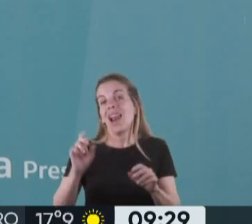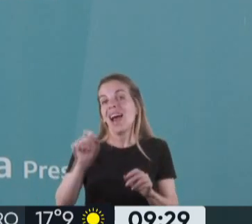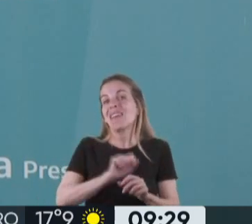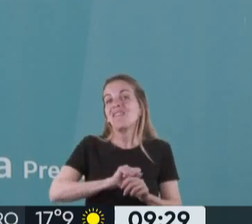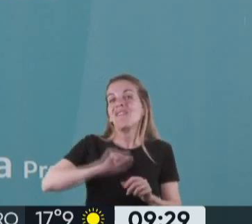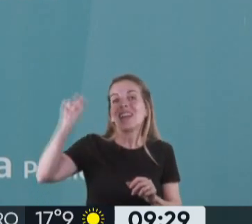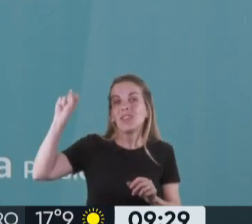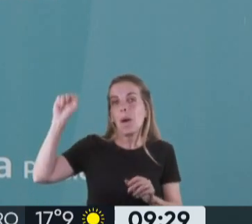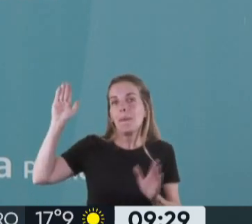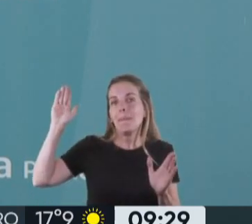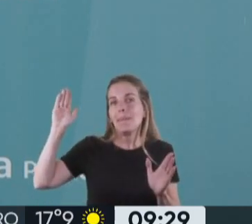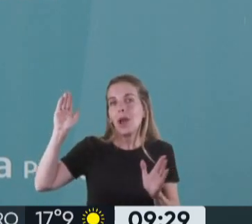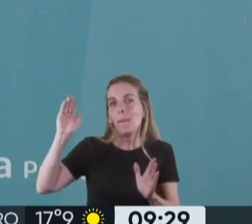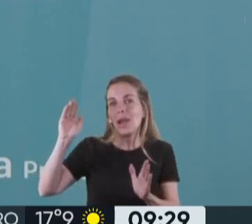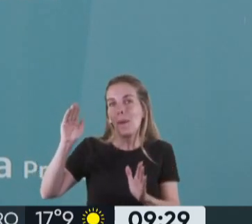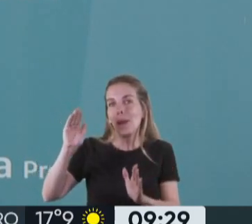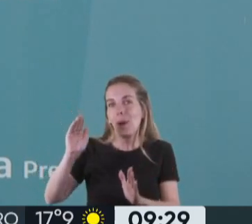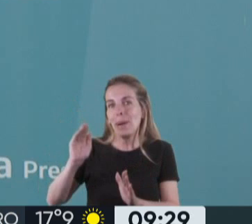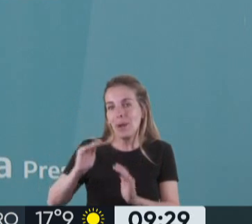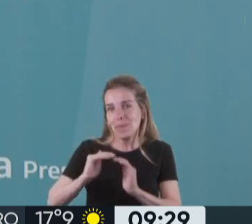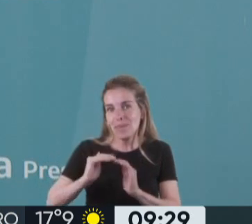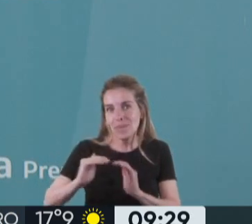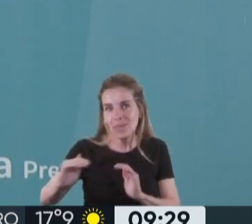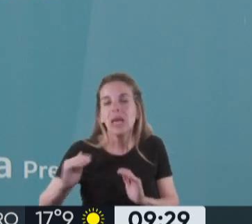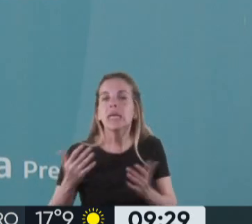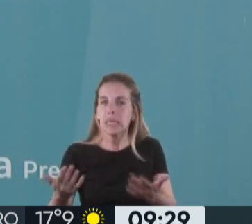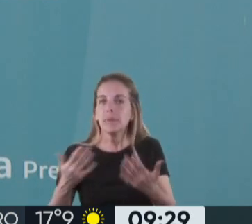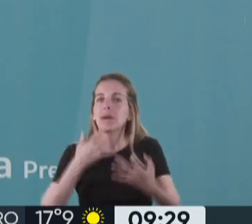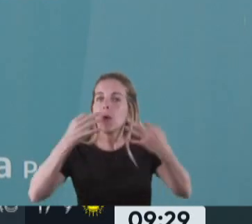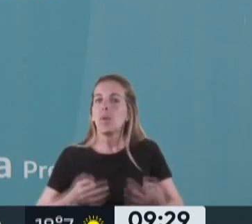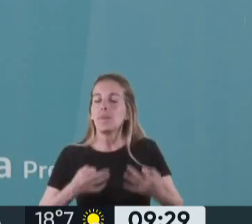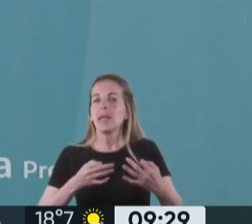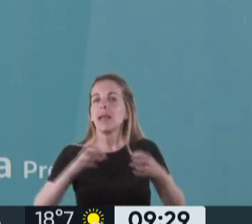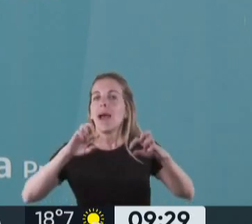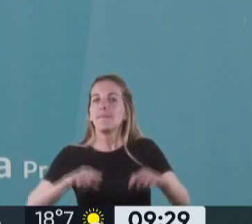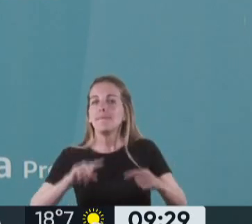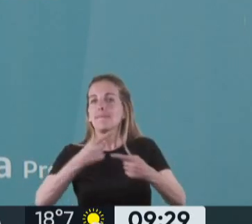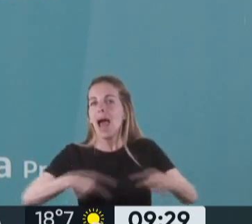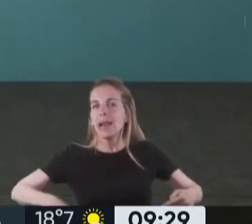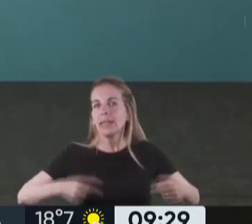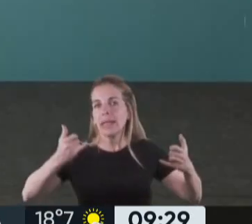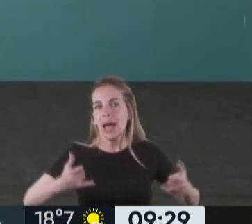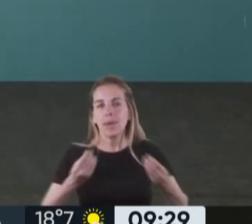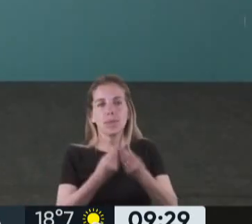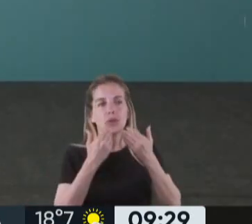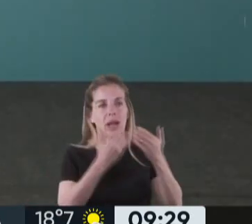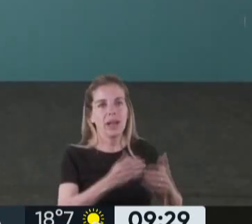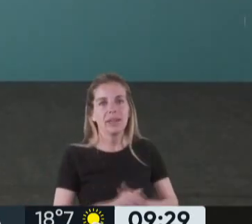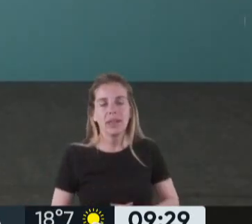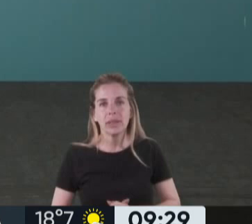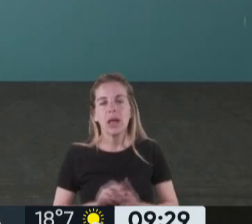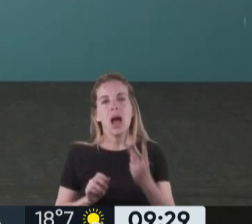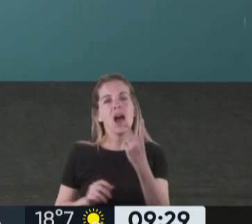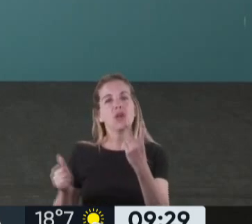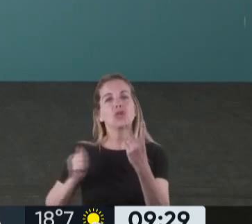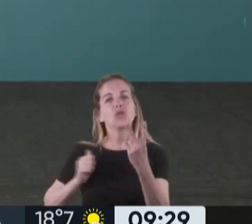sea paulatino pero persistente y para que se puedan llevar adelante todas las políticas que queremos llevar adelante. Muchas gracias, Estela. Tengo dos